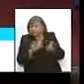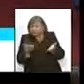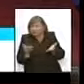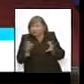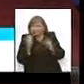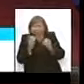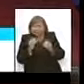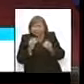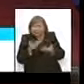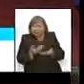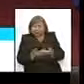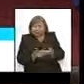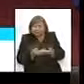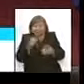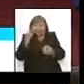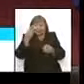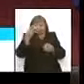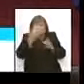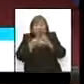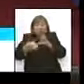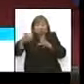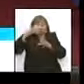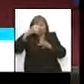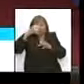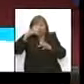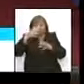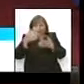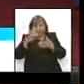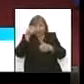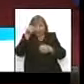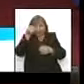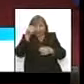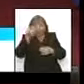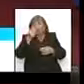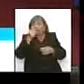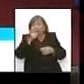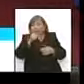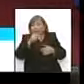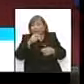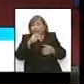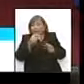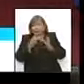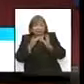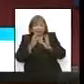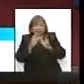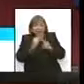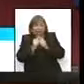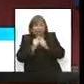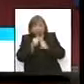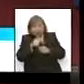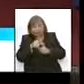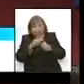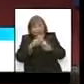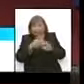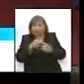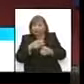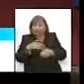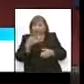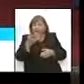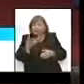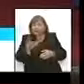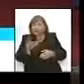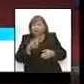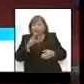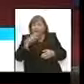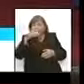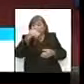opción que de repente el que va en primera opción y que tiene ya casi ganado, ya casi le ganó al otro, van de todas maneras a la